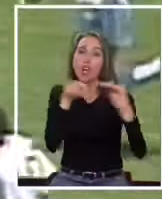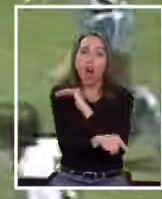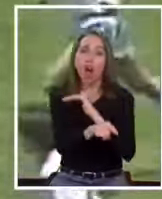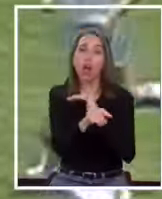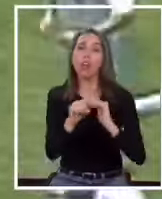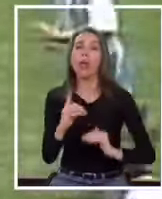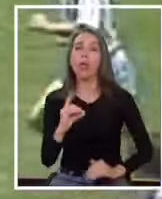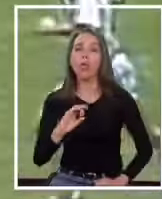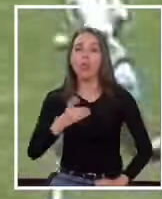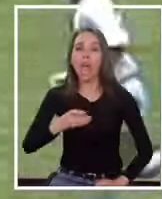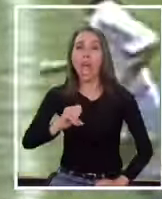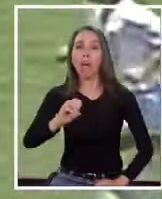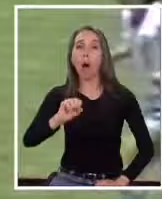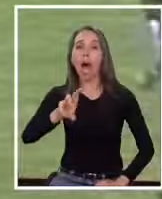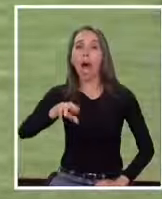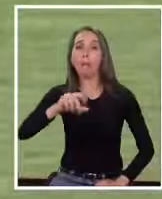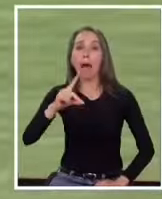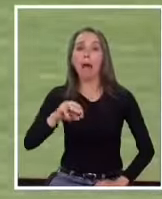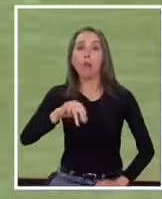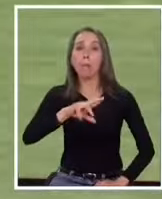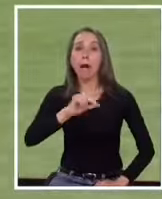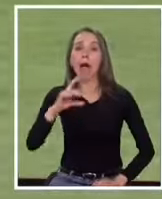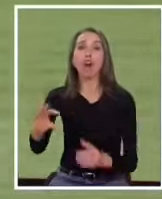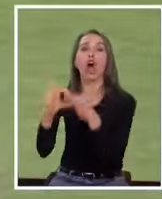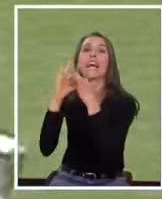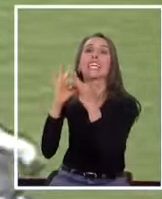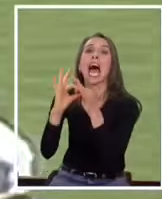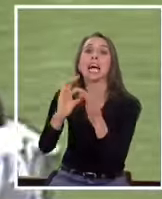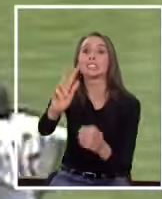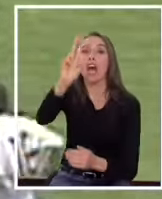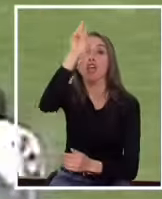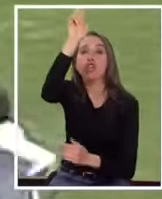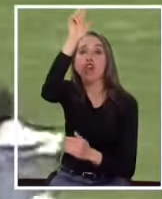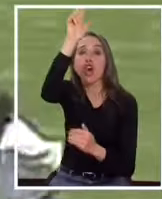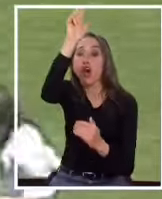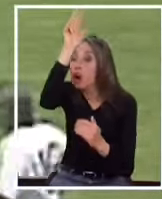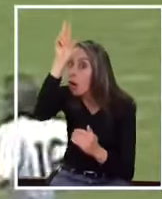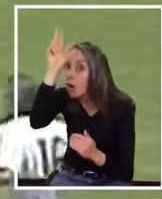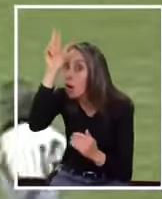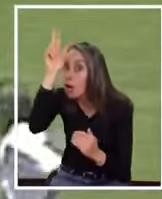Armando Maradona! ¡Gracias Dios!